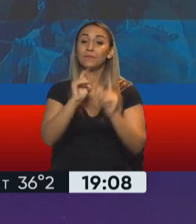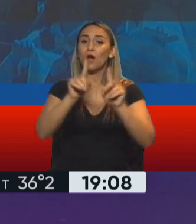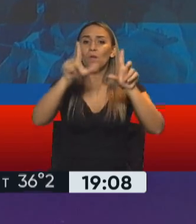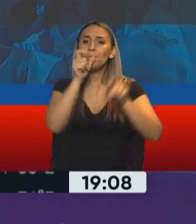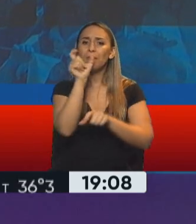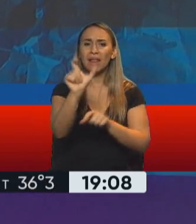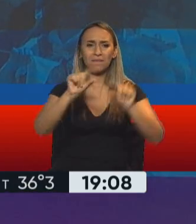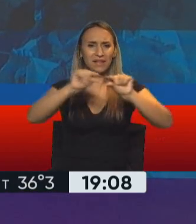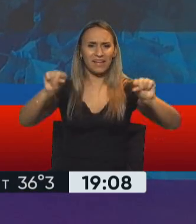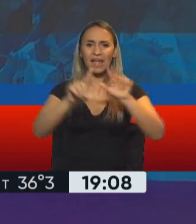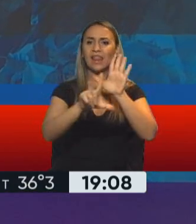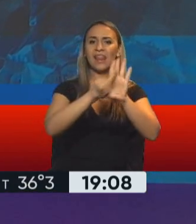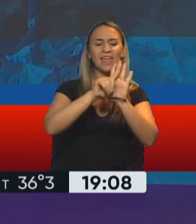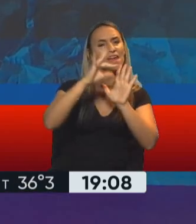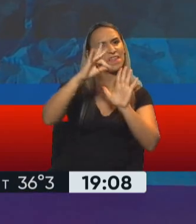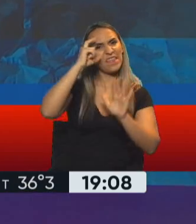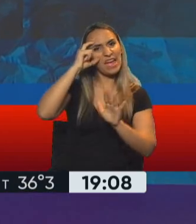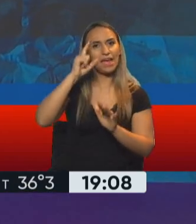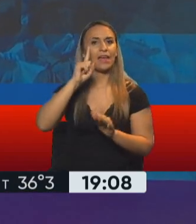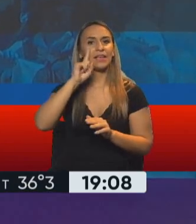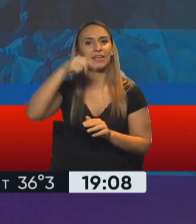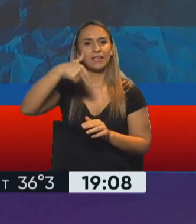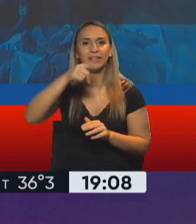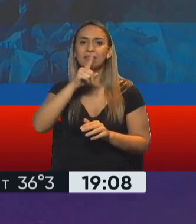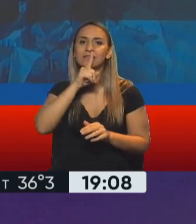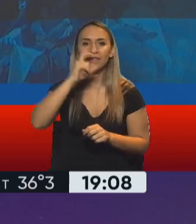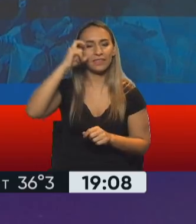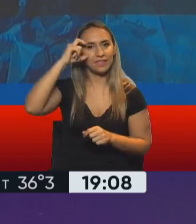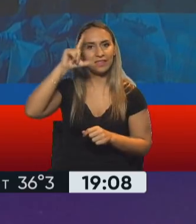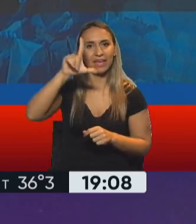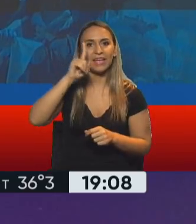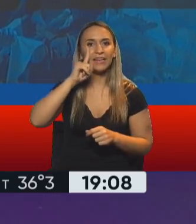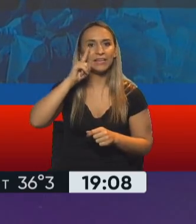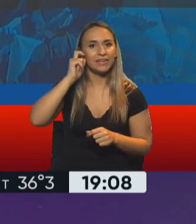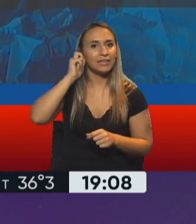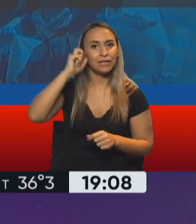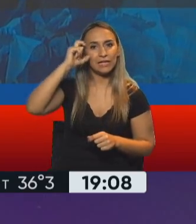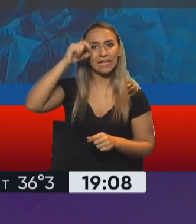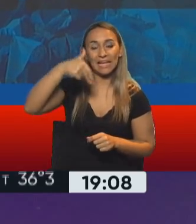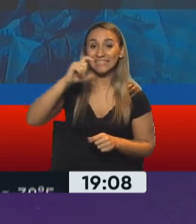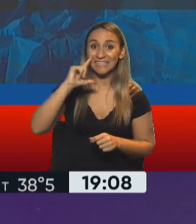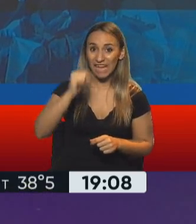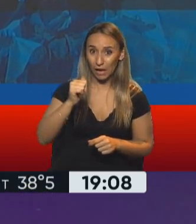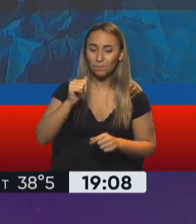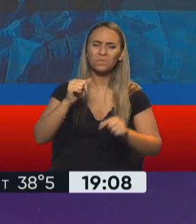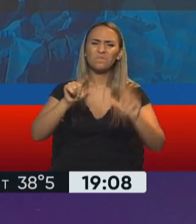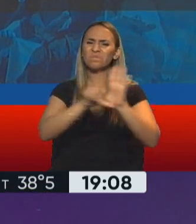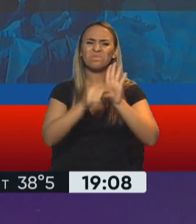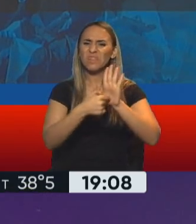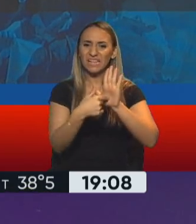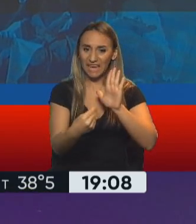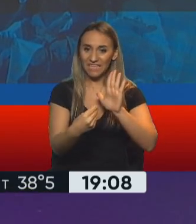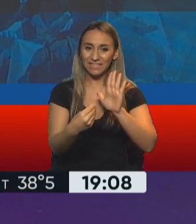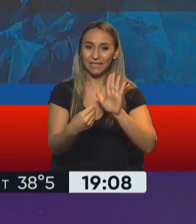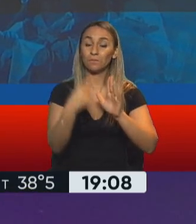si ustedes estuvieron prendidos a las noticias, habrán escuchado como nunca la mención a la ley de inteligencia. La esencia de la ley de inteligencia son esos dos parámetros